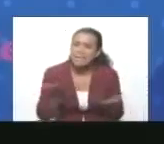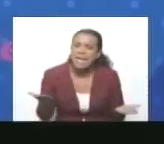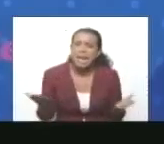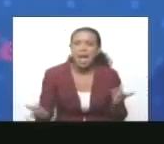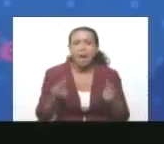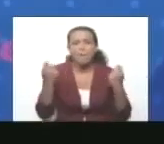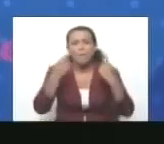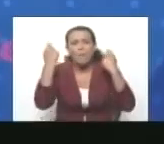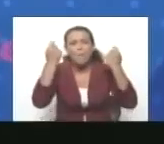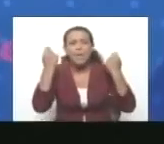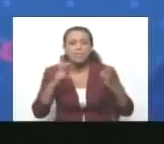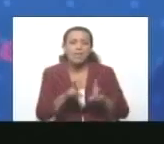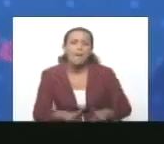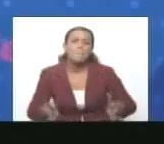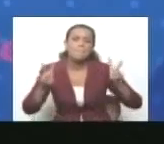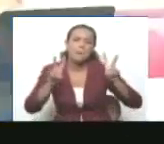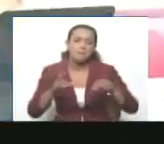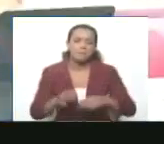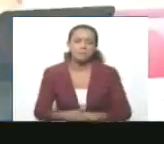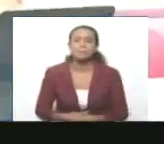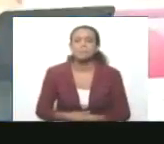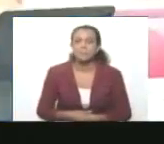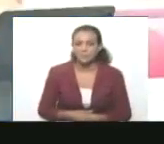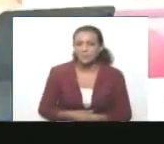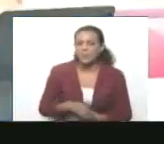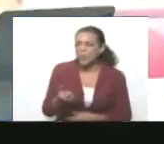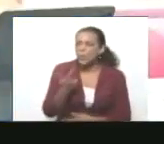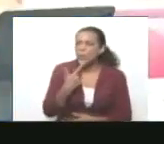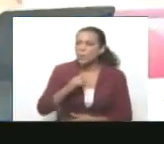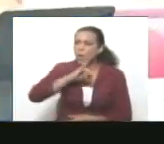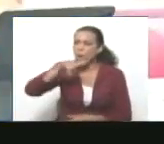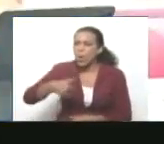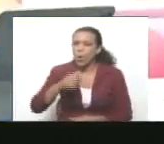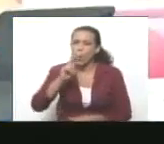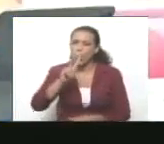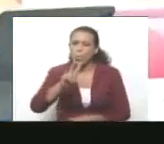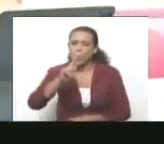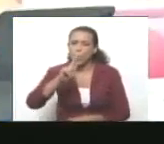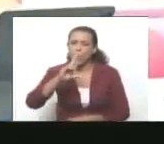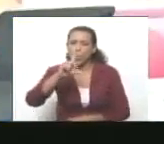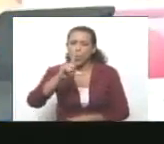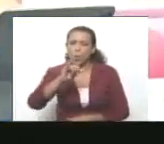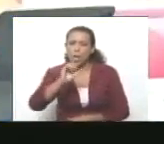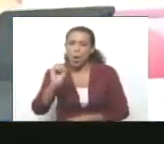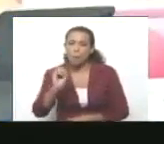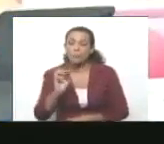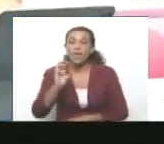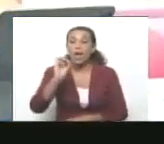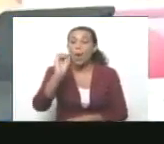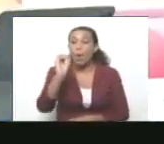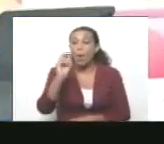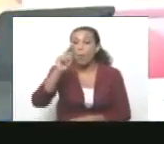fomenta con este tipo de iniciativas. Correcto, aquí está Julio Carranza, de la UNESCO,